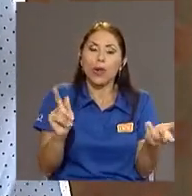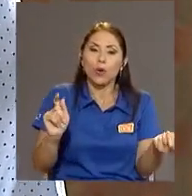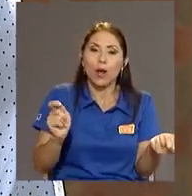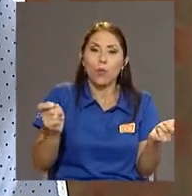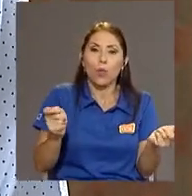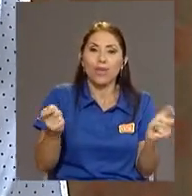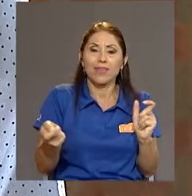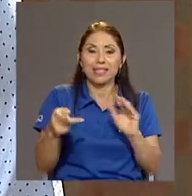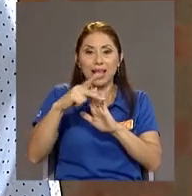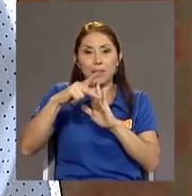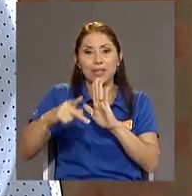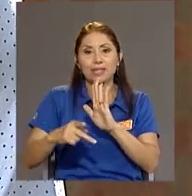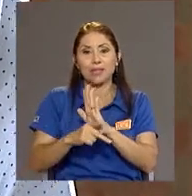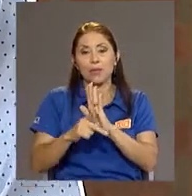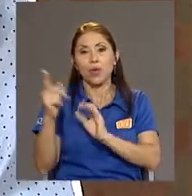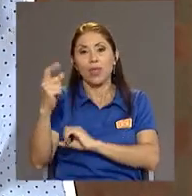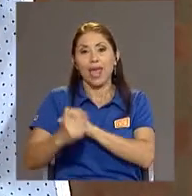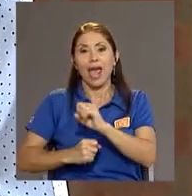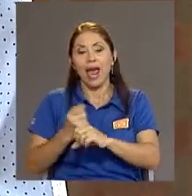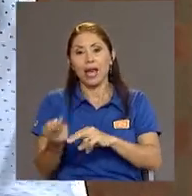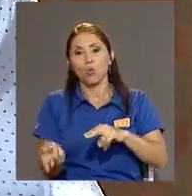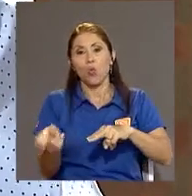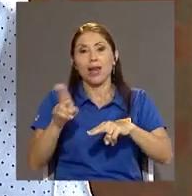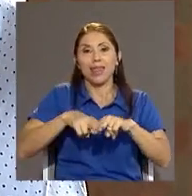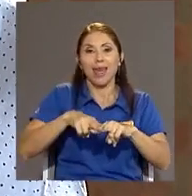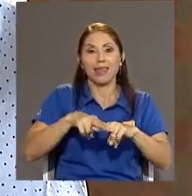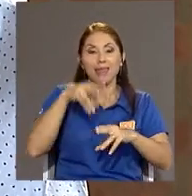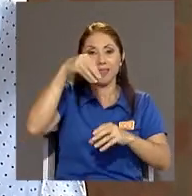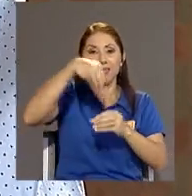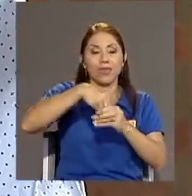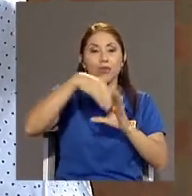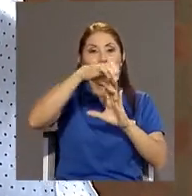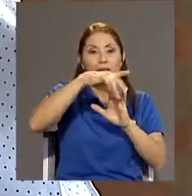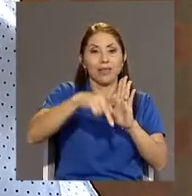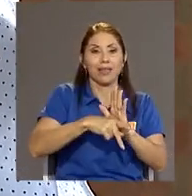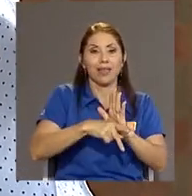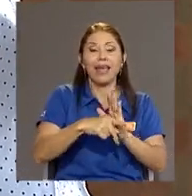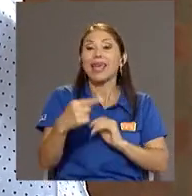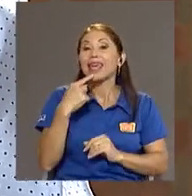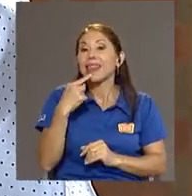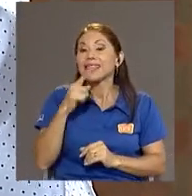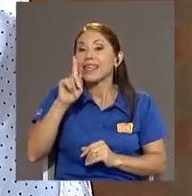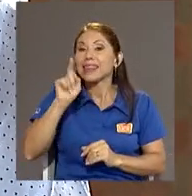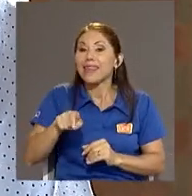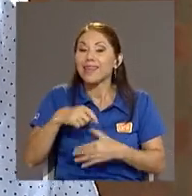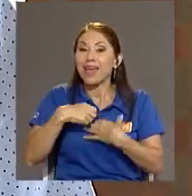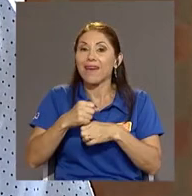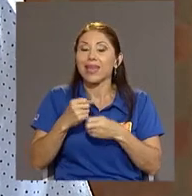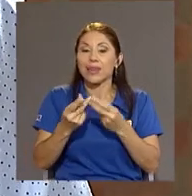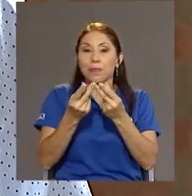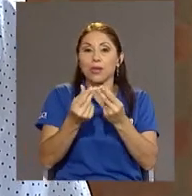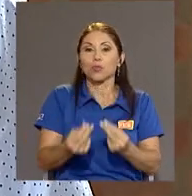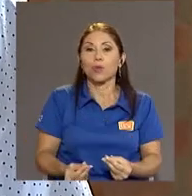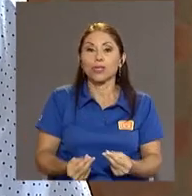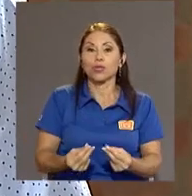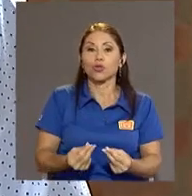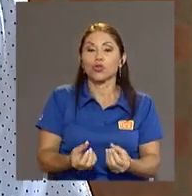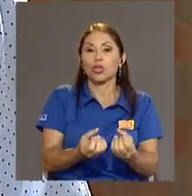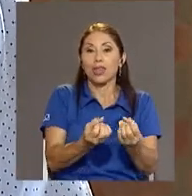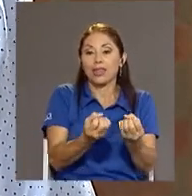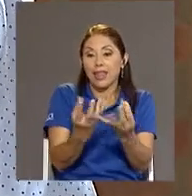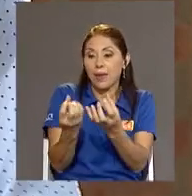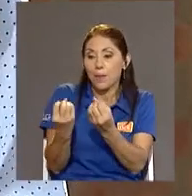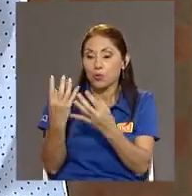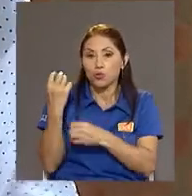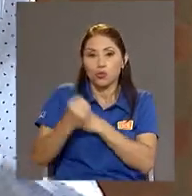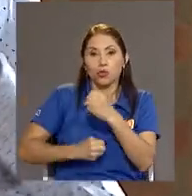de anualidad que está en la Constitución, diciendo que deben haber presupuestos plurianuales. A mí me parece totalmente innecesario. De